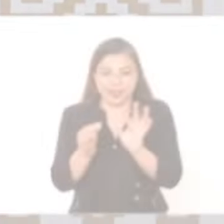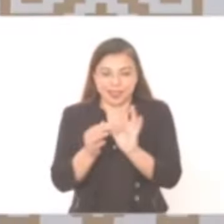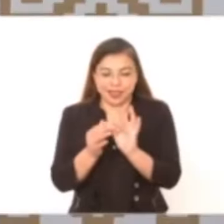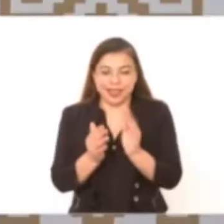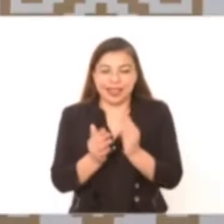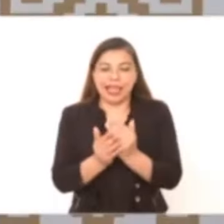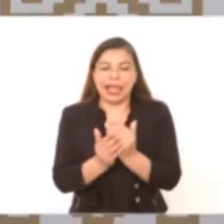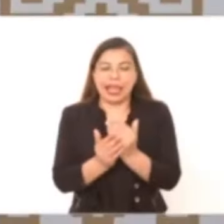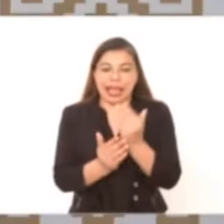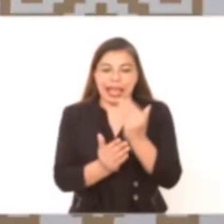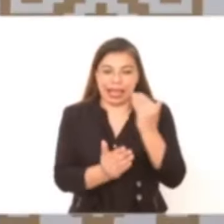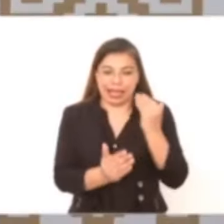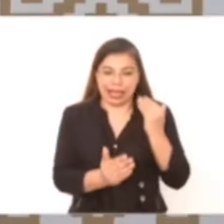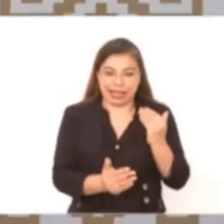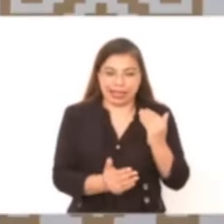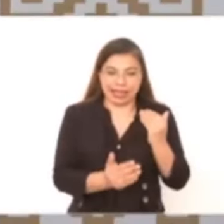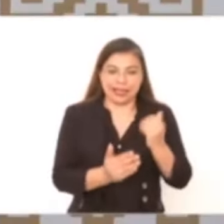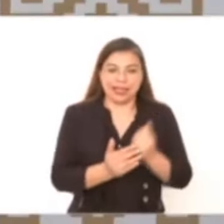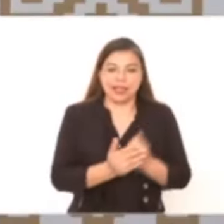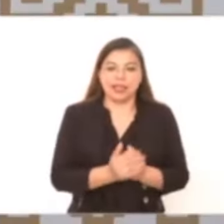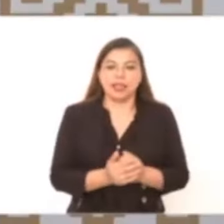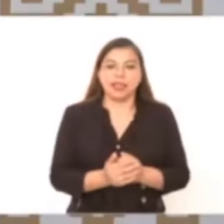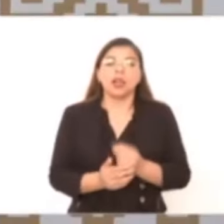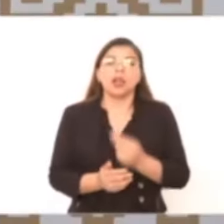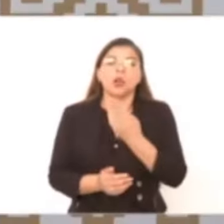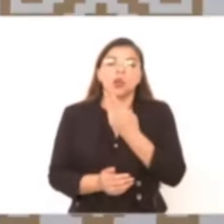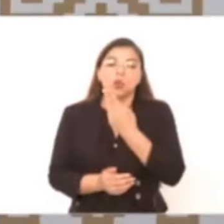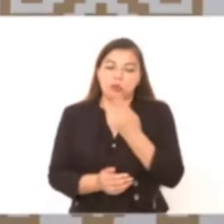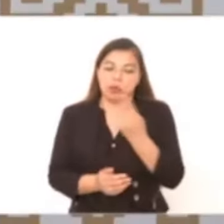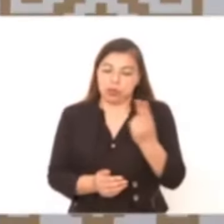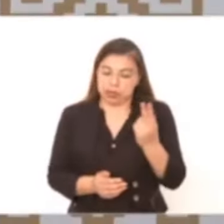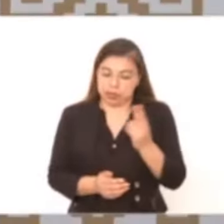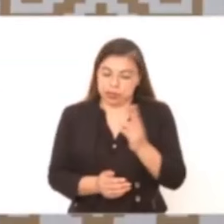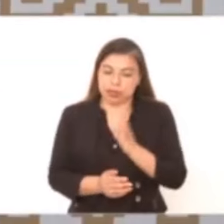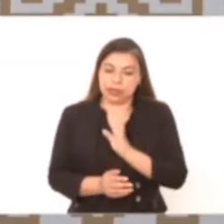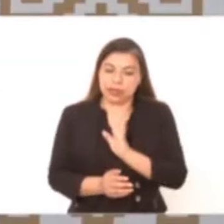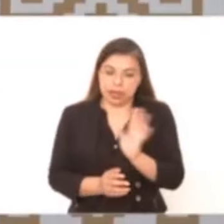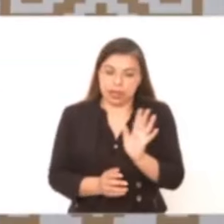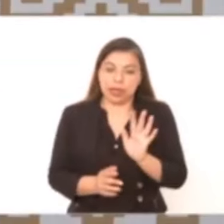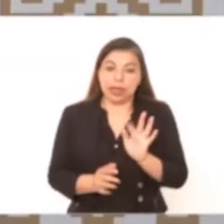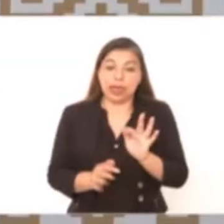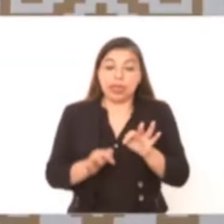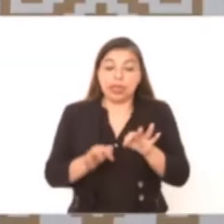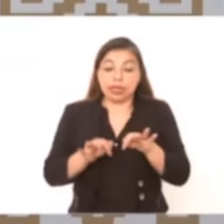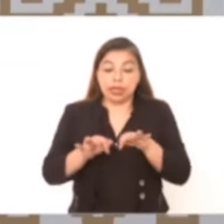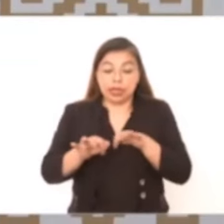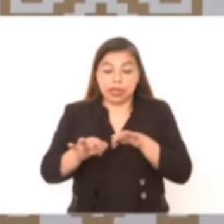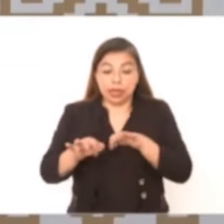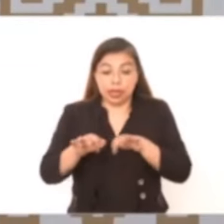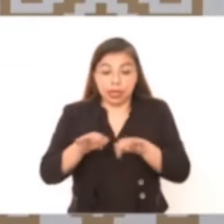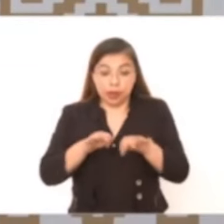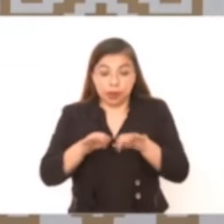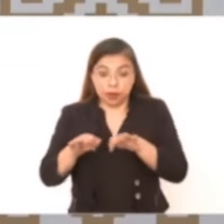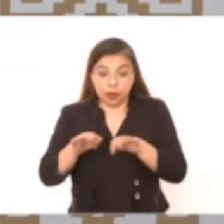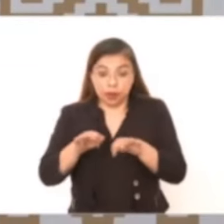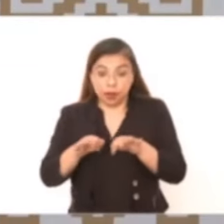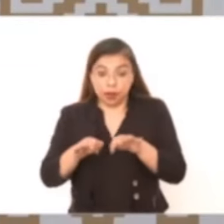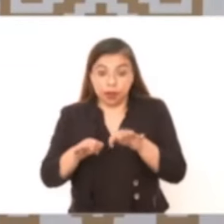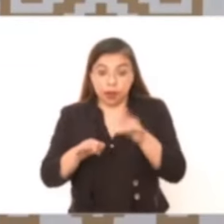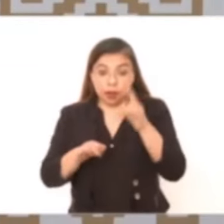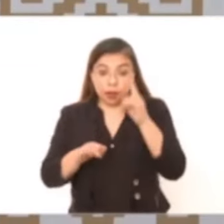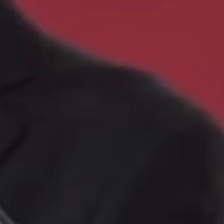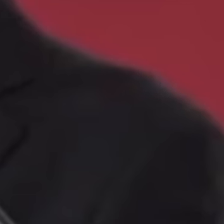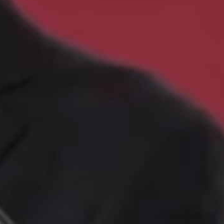Taboada. Además, aseguró que la Ciudad de México no se quedará sin agua, ya que la capital del país tiene una diversidad de fuentes para obtener este